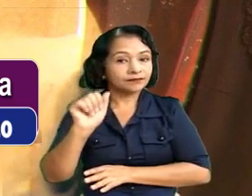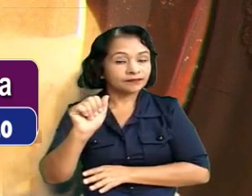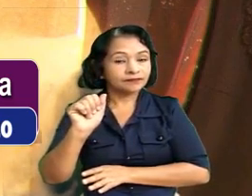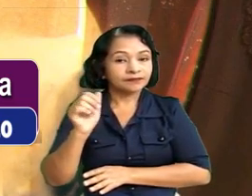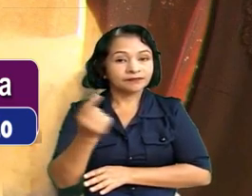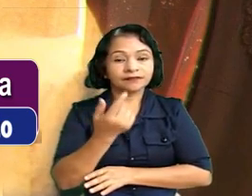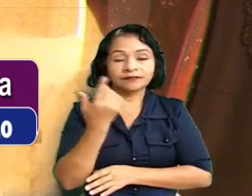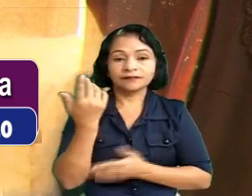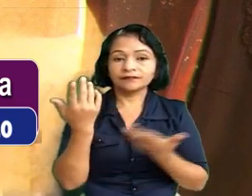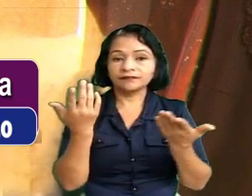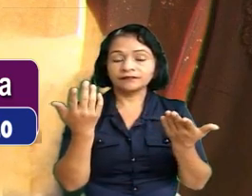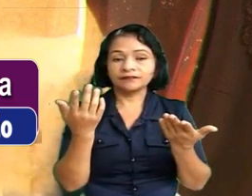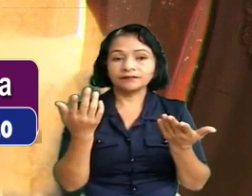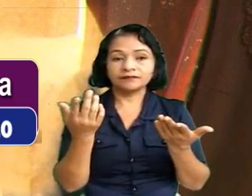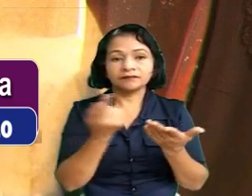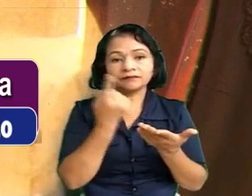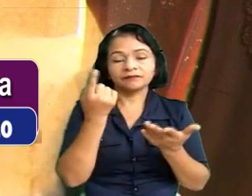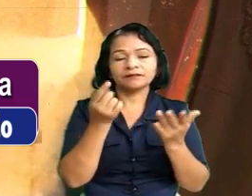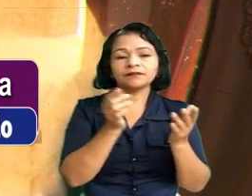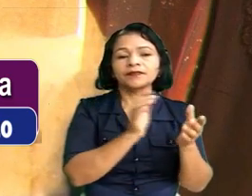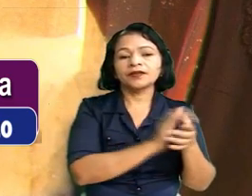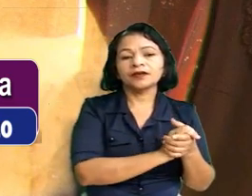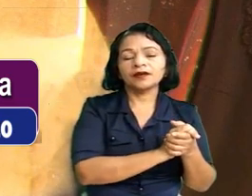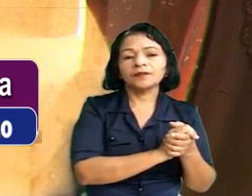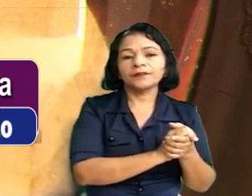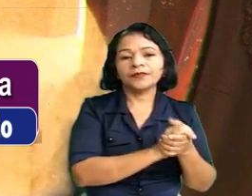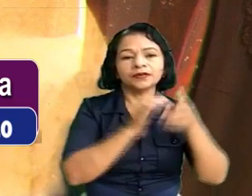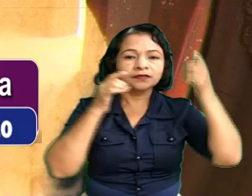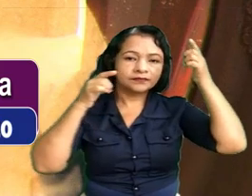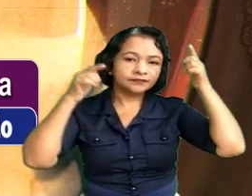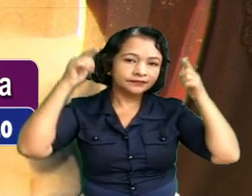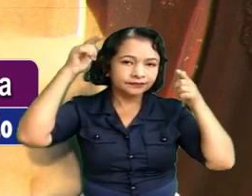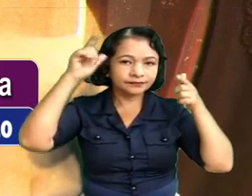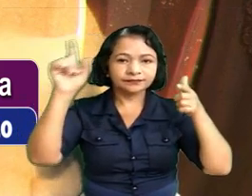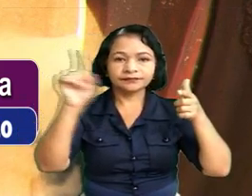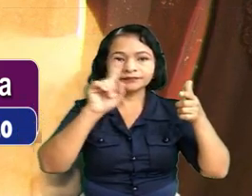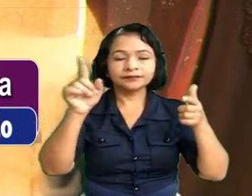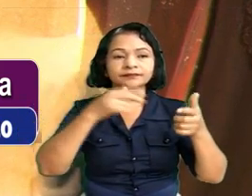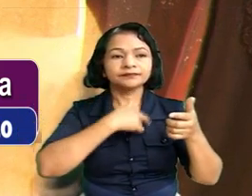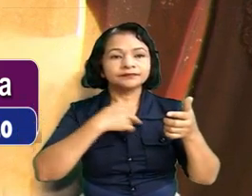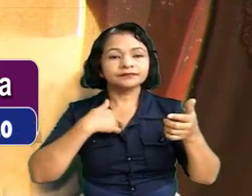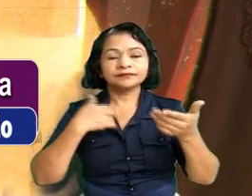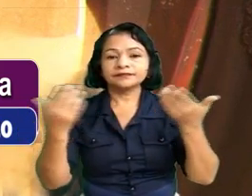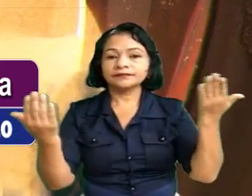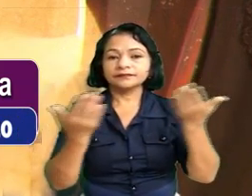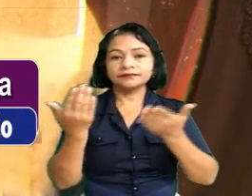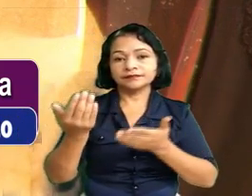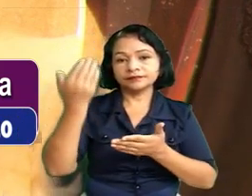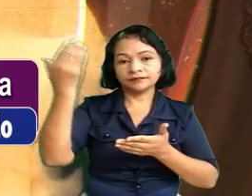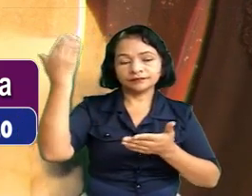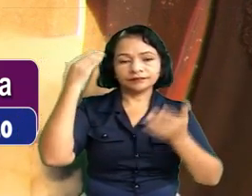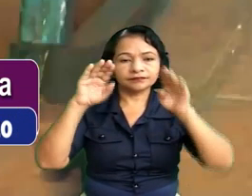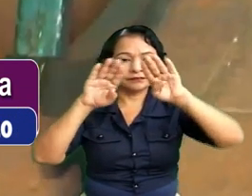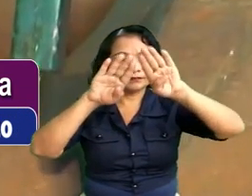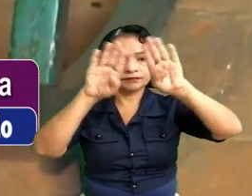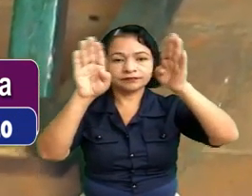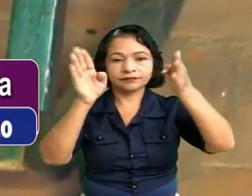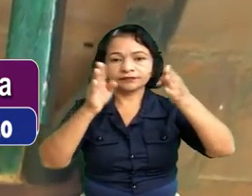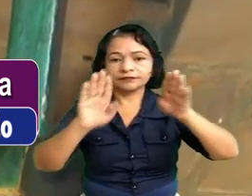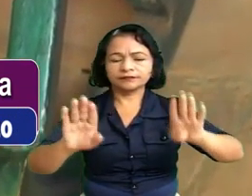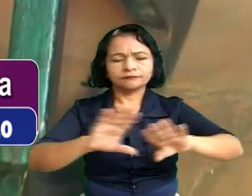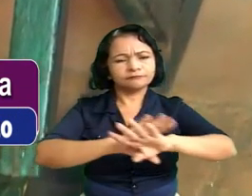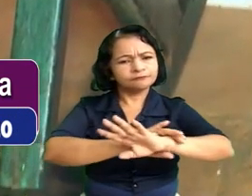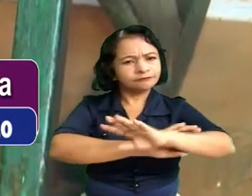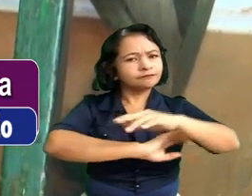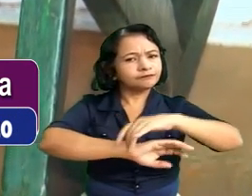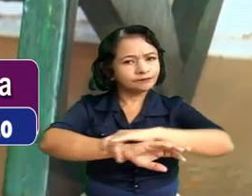la gesta de que fue la esposa del general Sandino, no, es la gesta heroica que fue una mujer valiente, que estaba